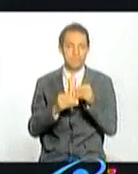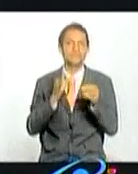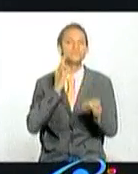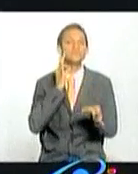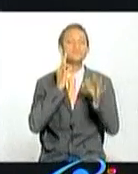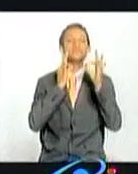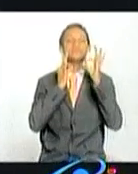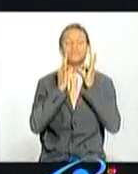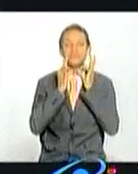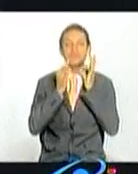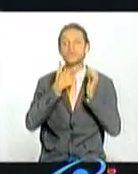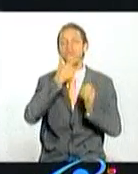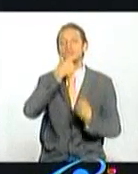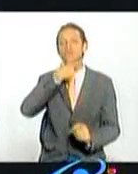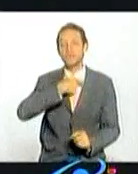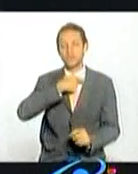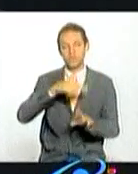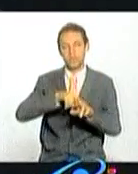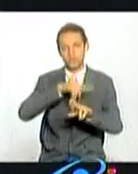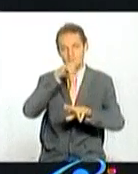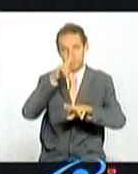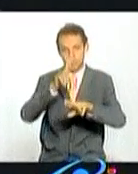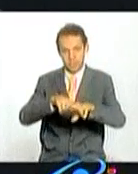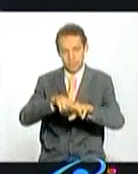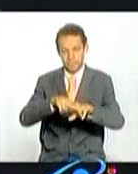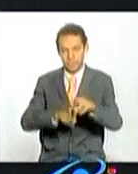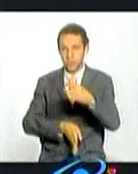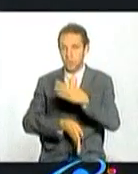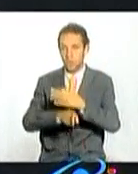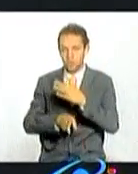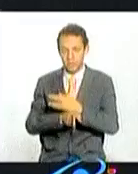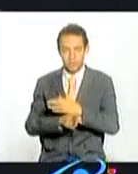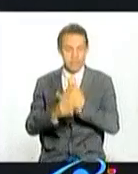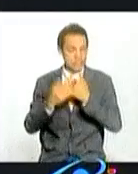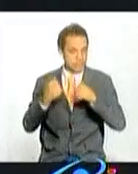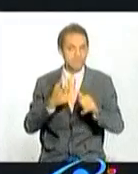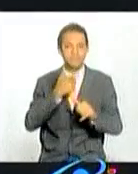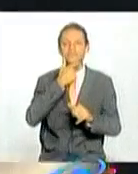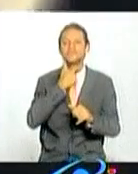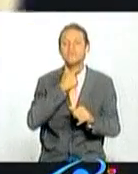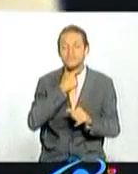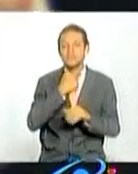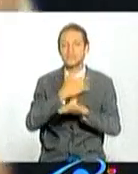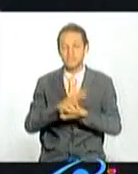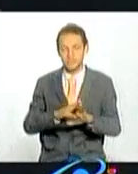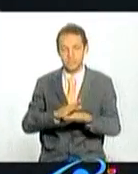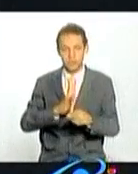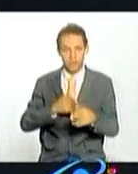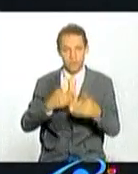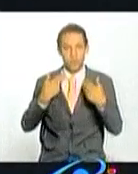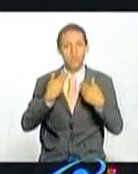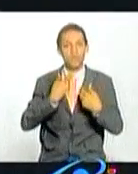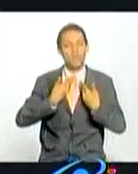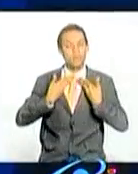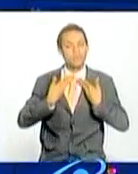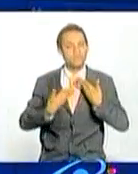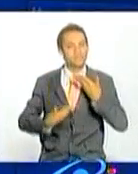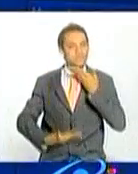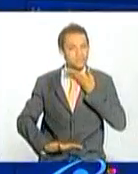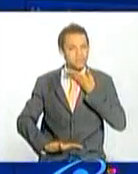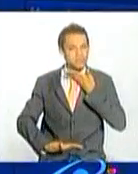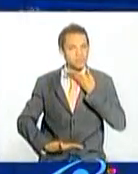del cuello completamente normales. Sigamos bajando, bueno, que es la parte que inquieta a muchas personas y tiene que ver con la